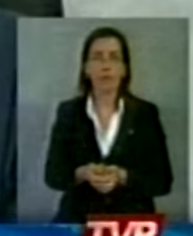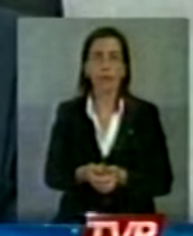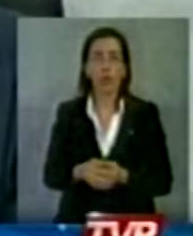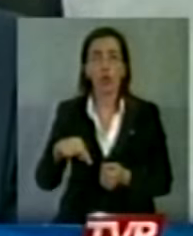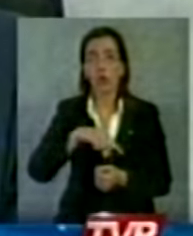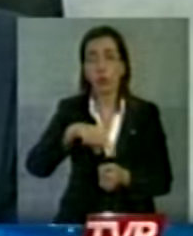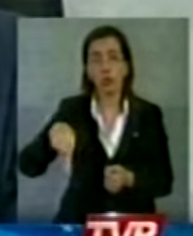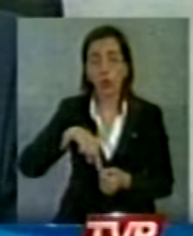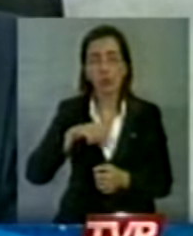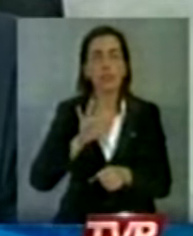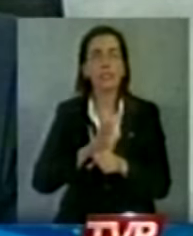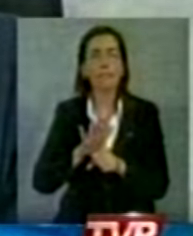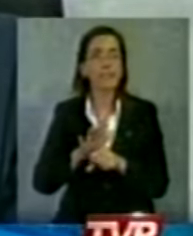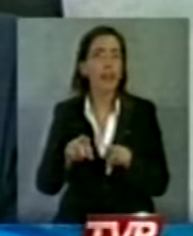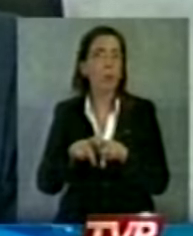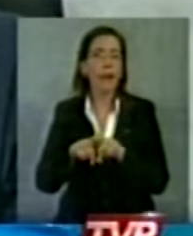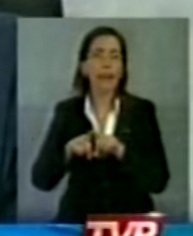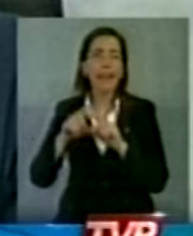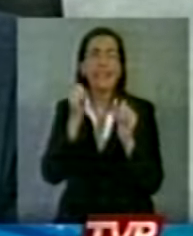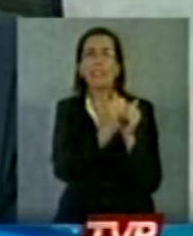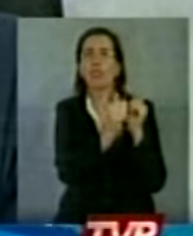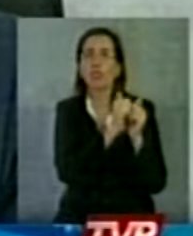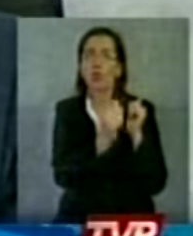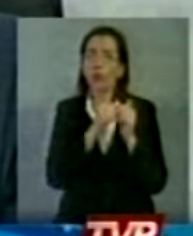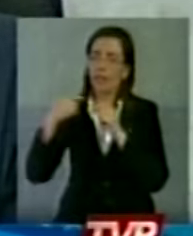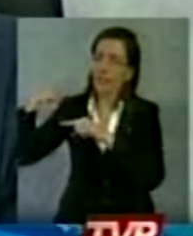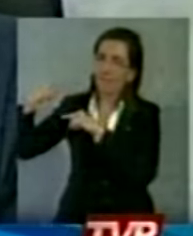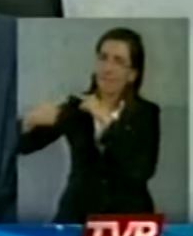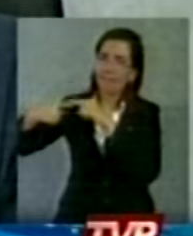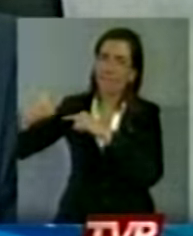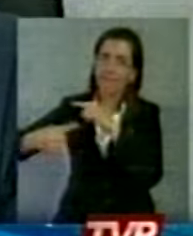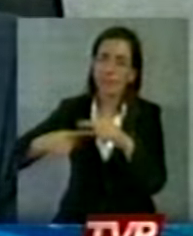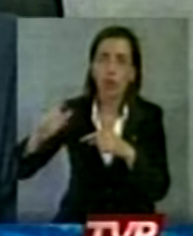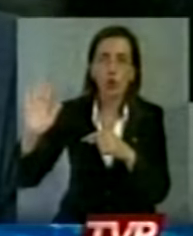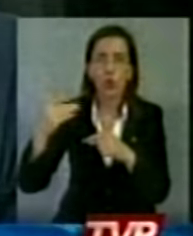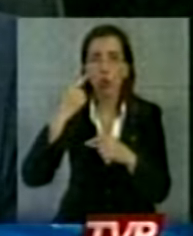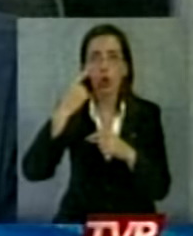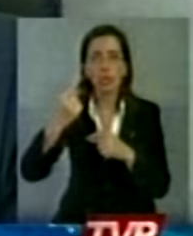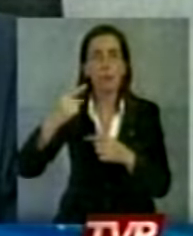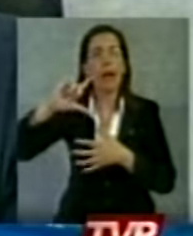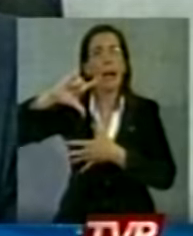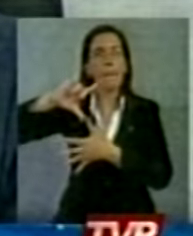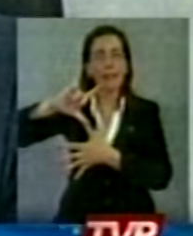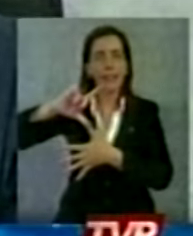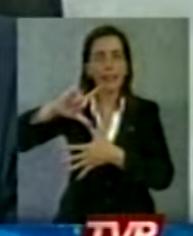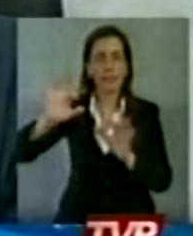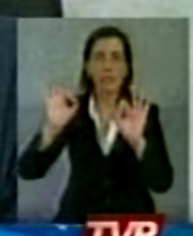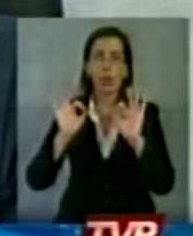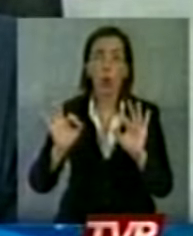Somos los miembros históricos de una pertenencia mayor, el continente